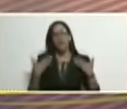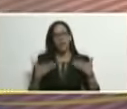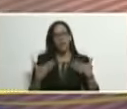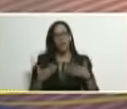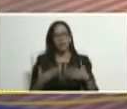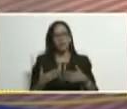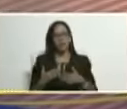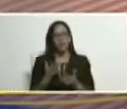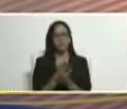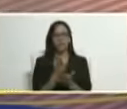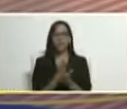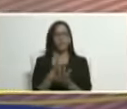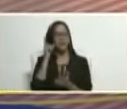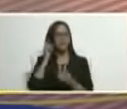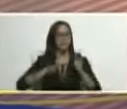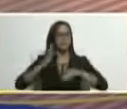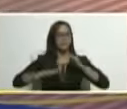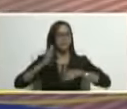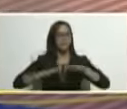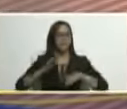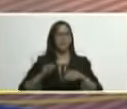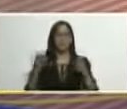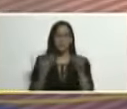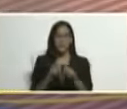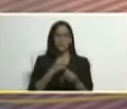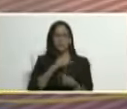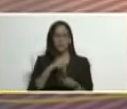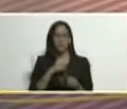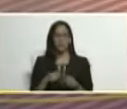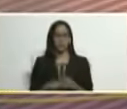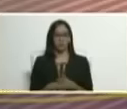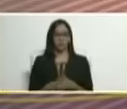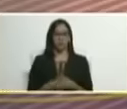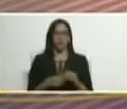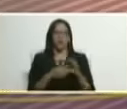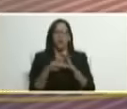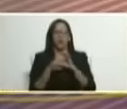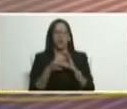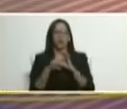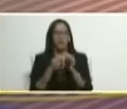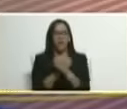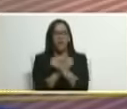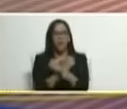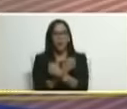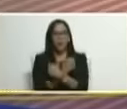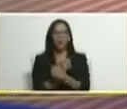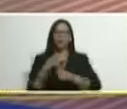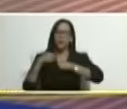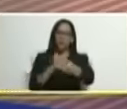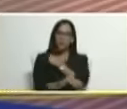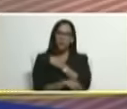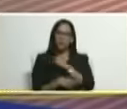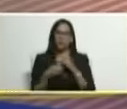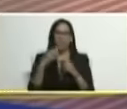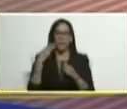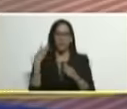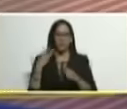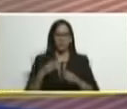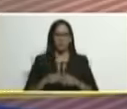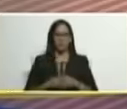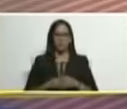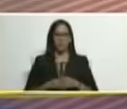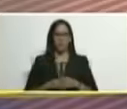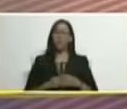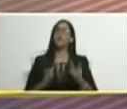Cada vez que suena el tambor ellos están con nosotros. Nos une el amor profundo y la admiración por